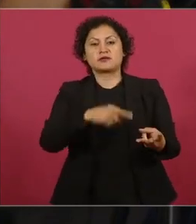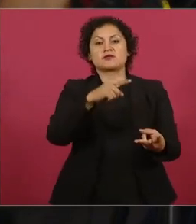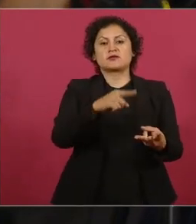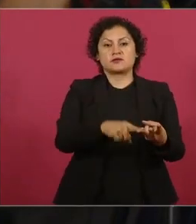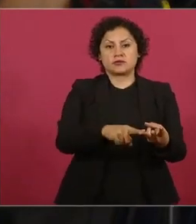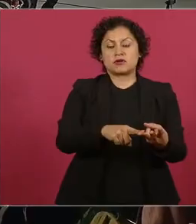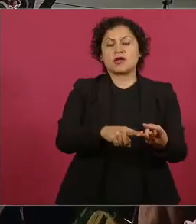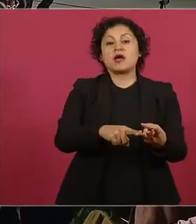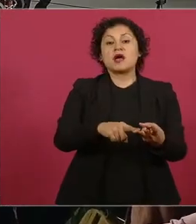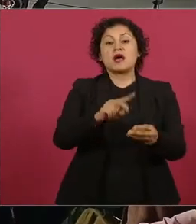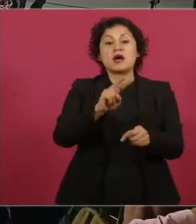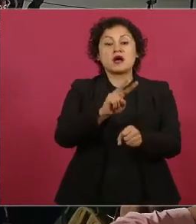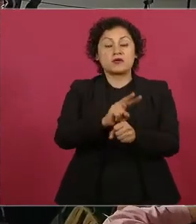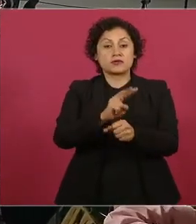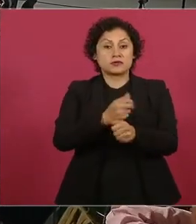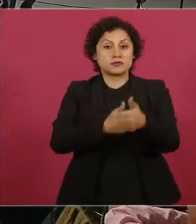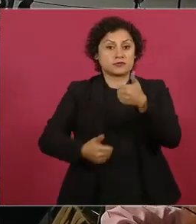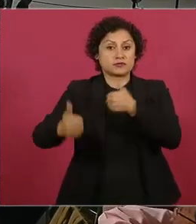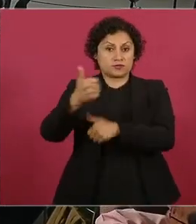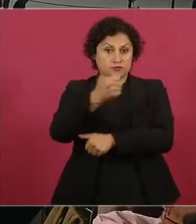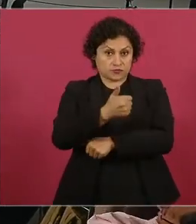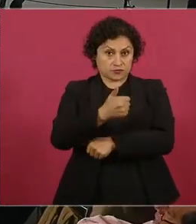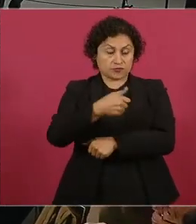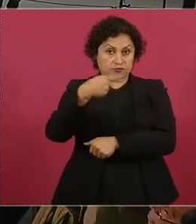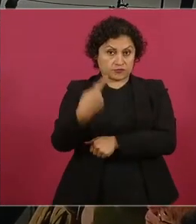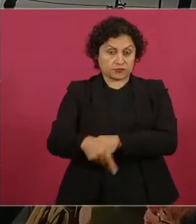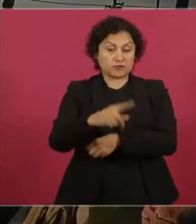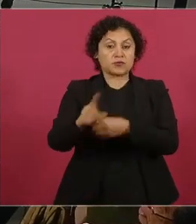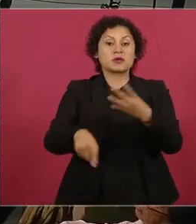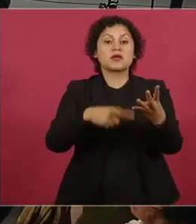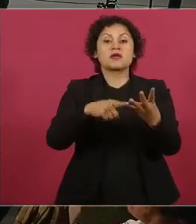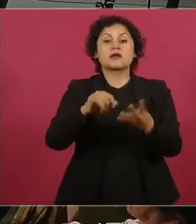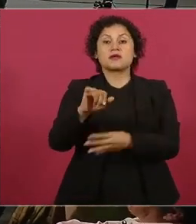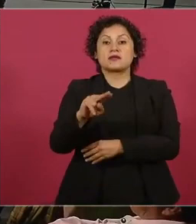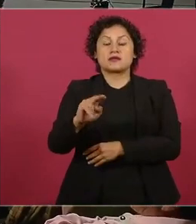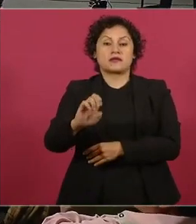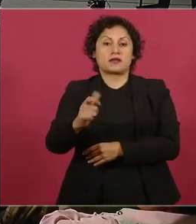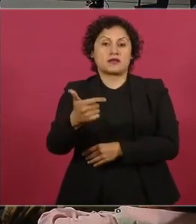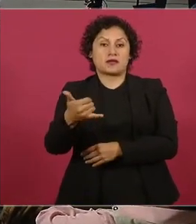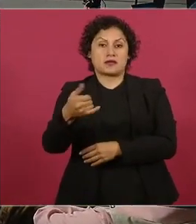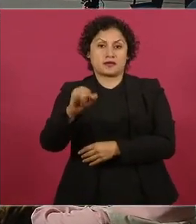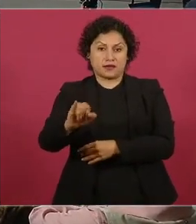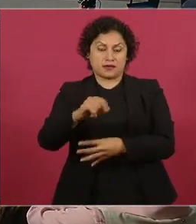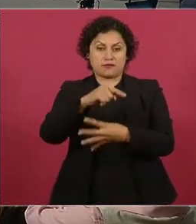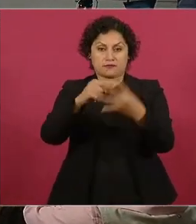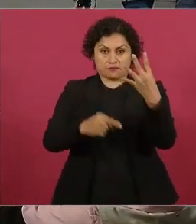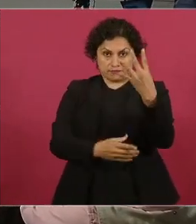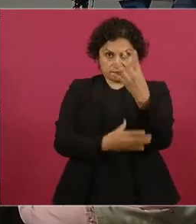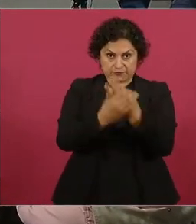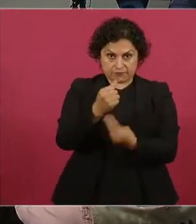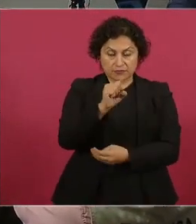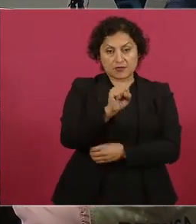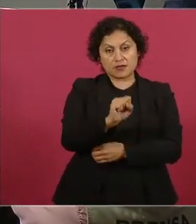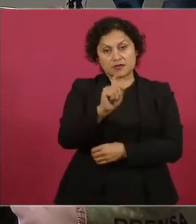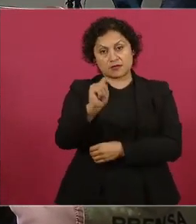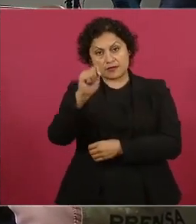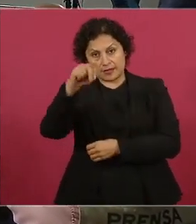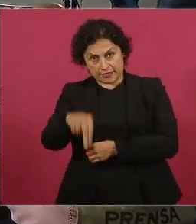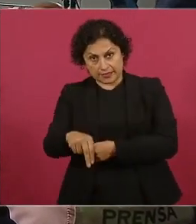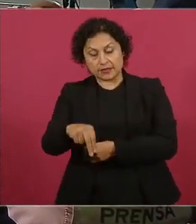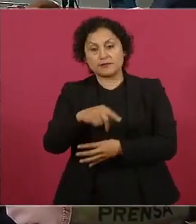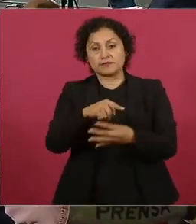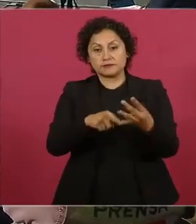y también por el INEGI. Este sistema pues está encargado de la transparencia, y aquí lo